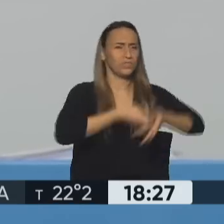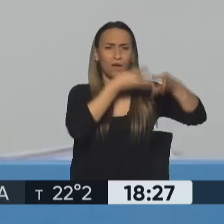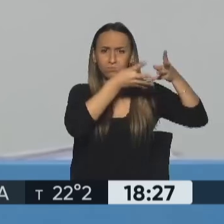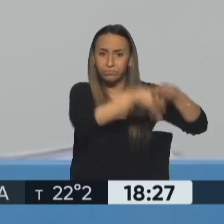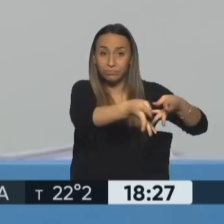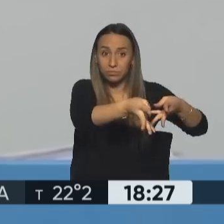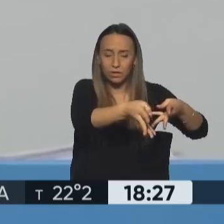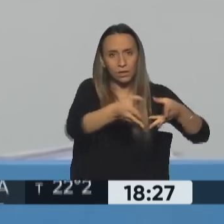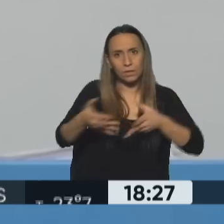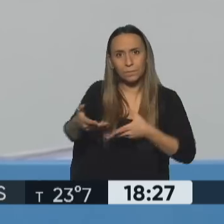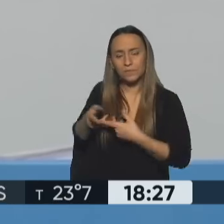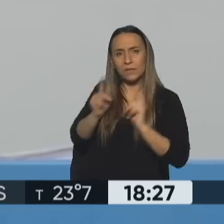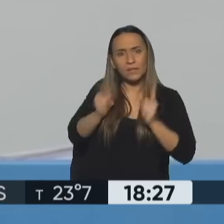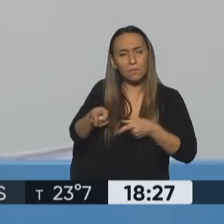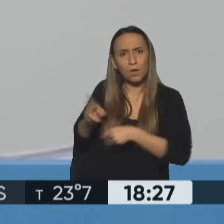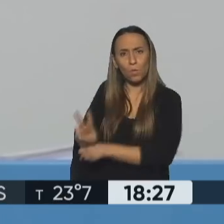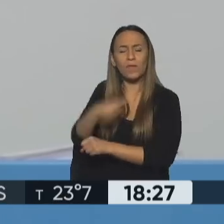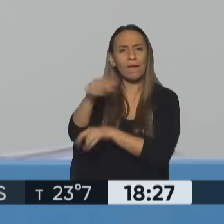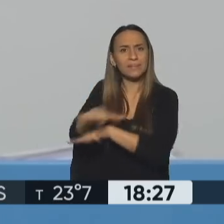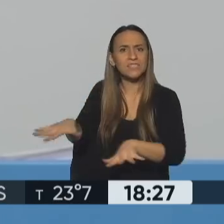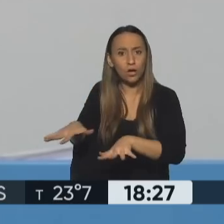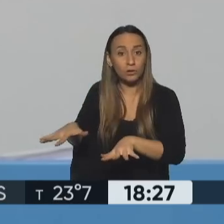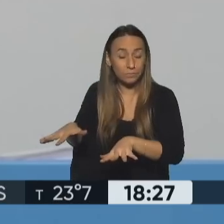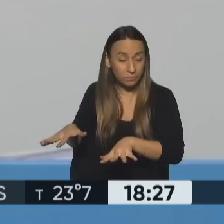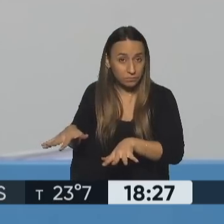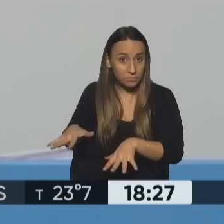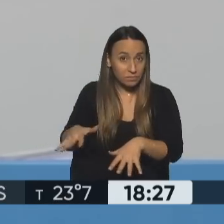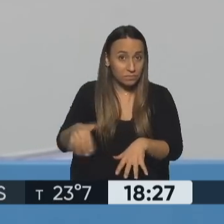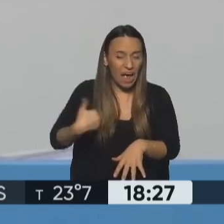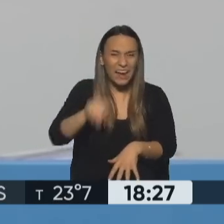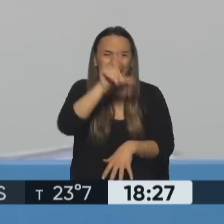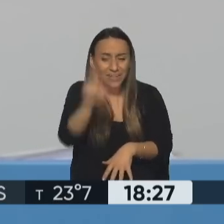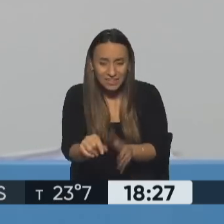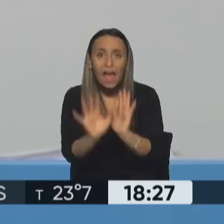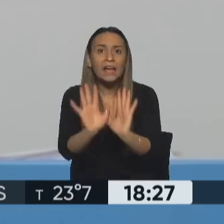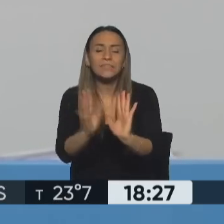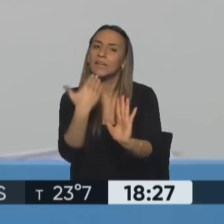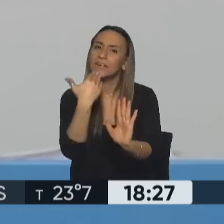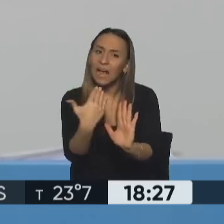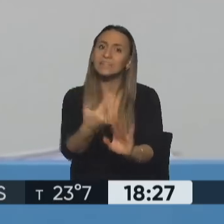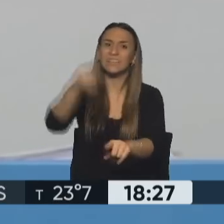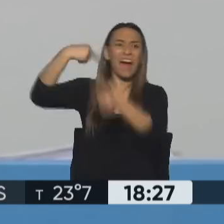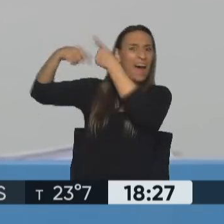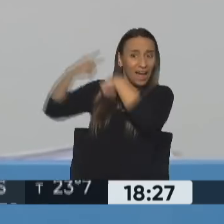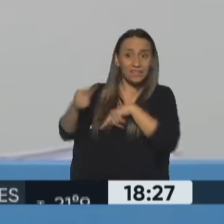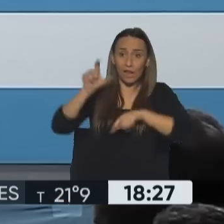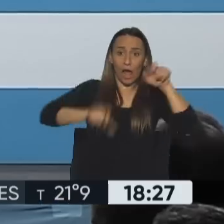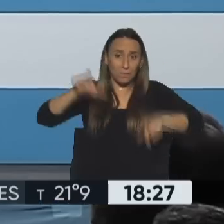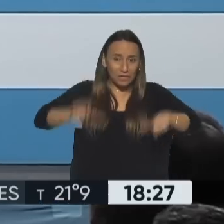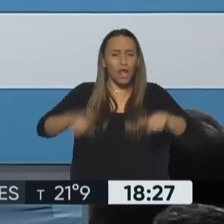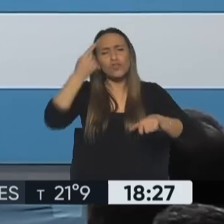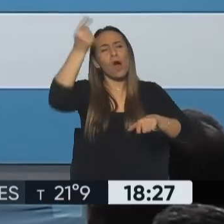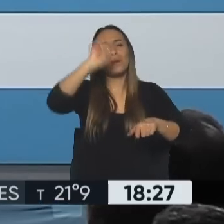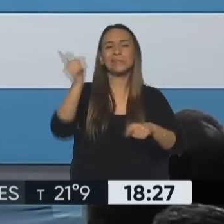país existe porque hubo hombres y mujeres que no pensaron en la relación de fuerzas cuando tuvieron que tomar las